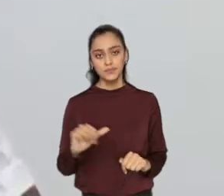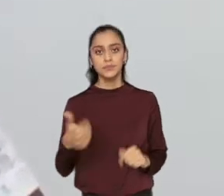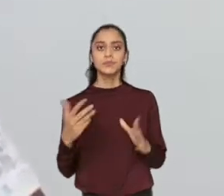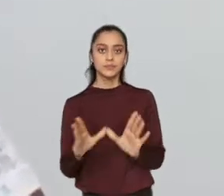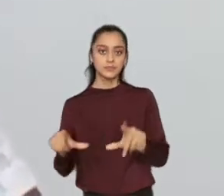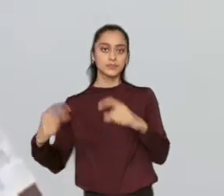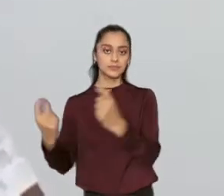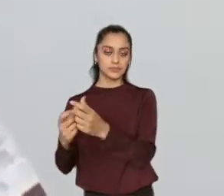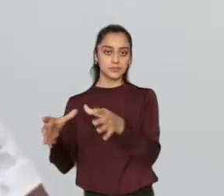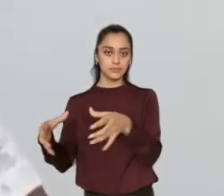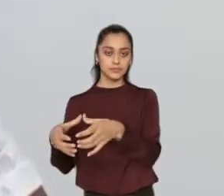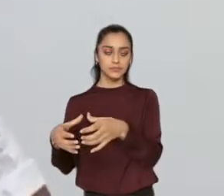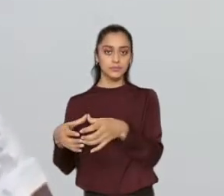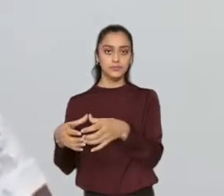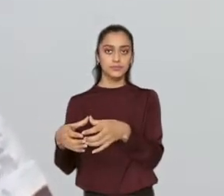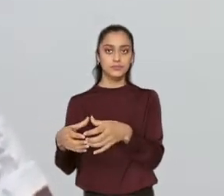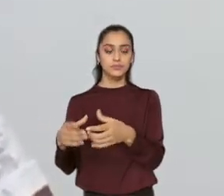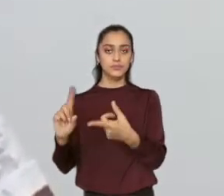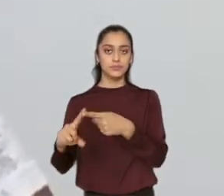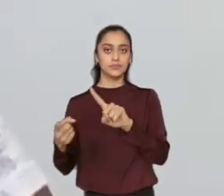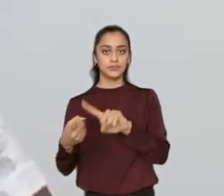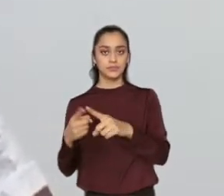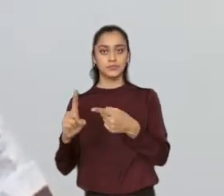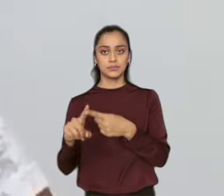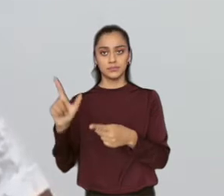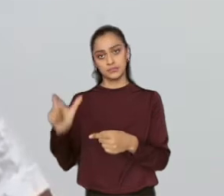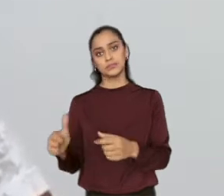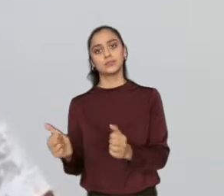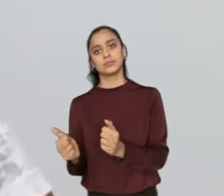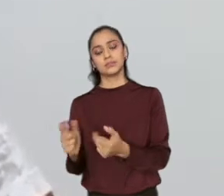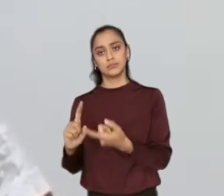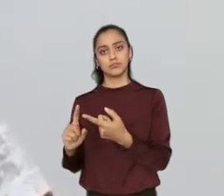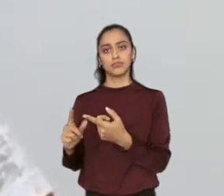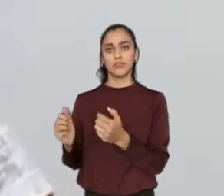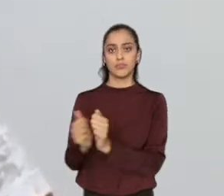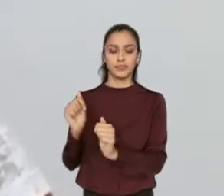y otro con padres y amigos de personas con discapacidad.